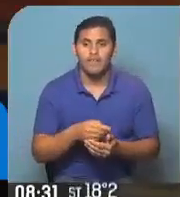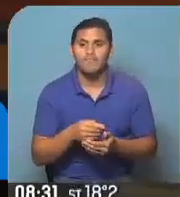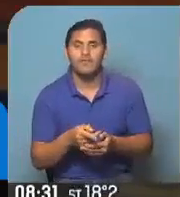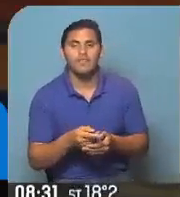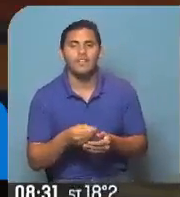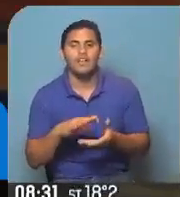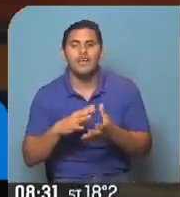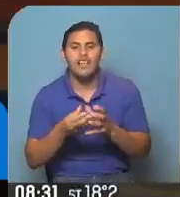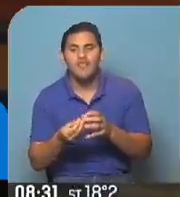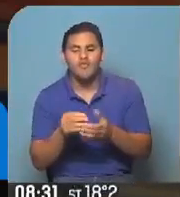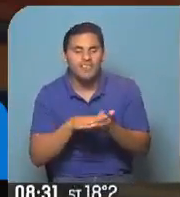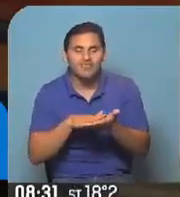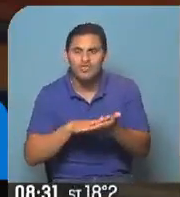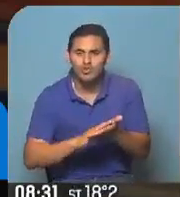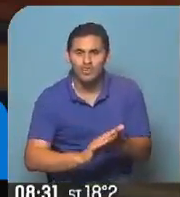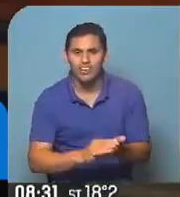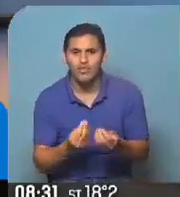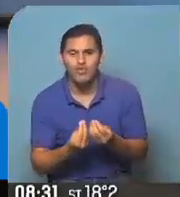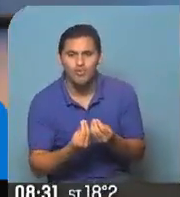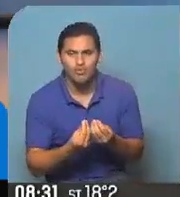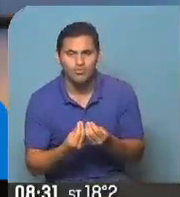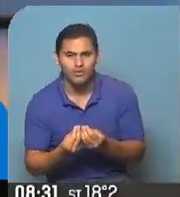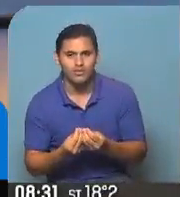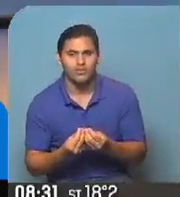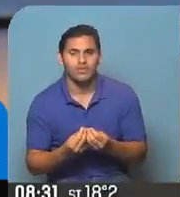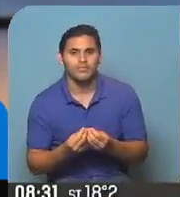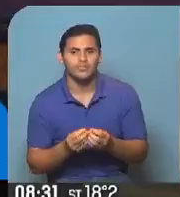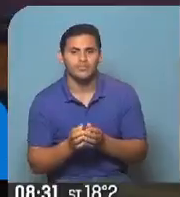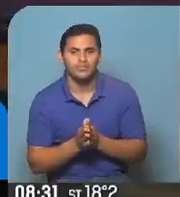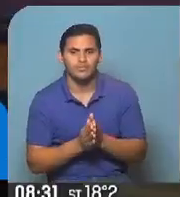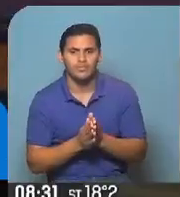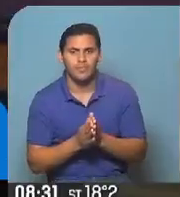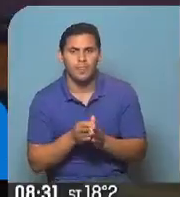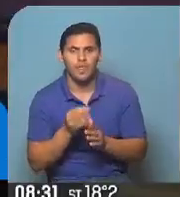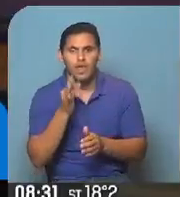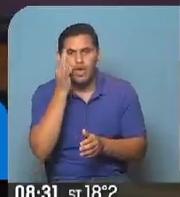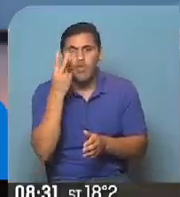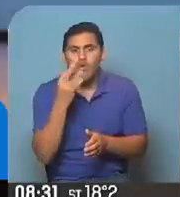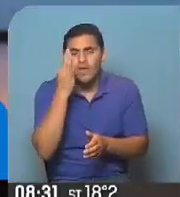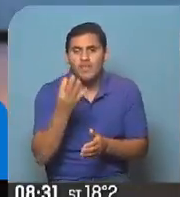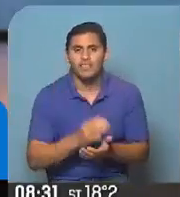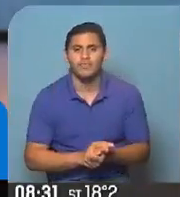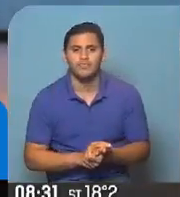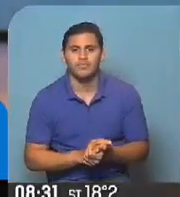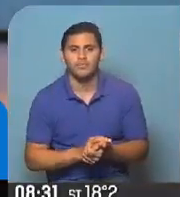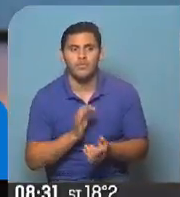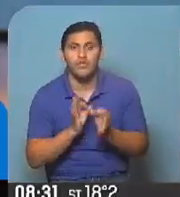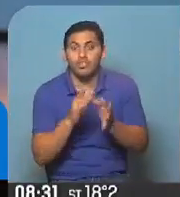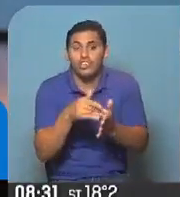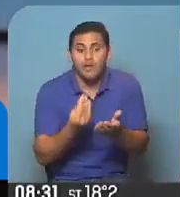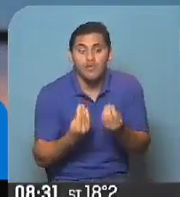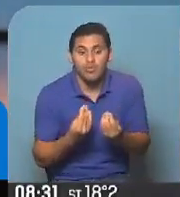justamente a 3% en el 2019 y todavía menos en el 2020 de cierre rápido llegamos al déficit cero